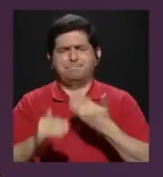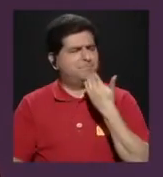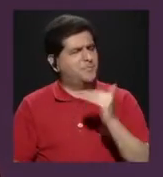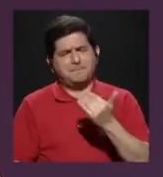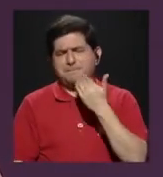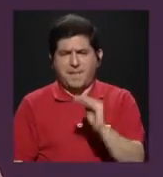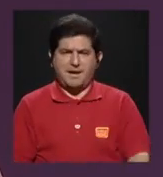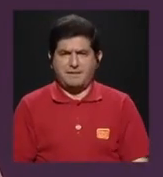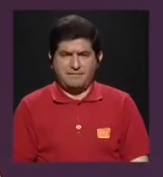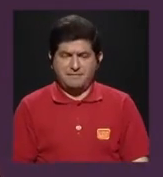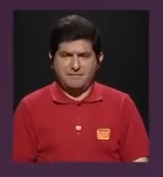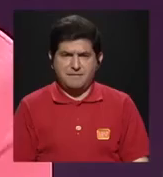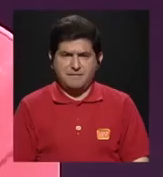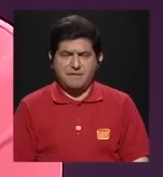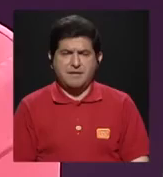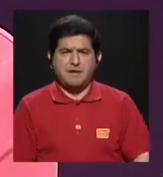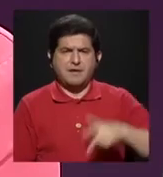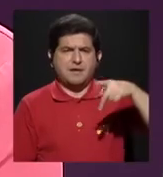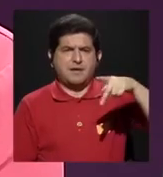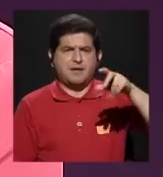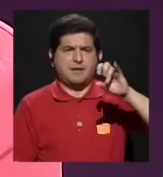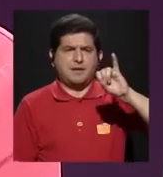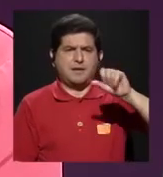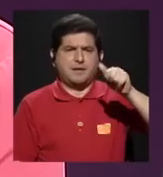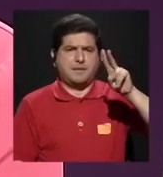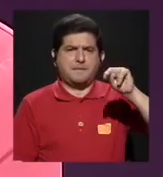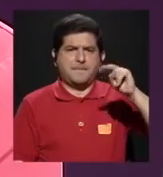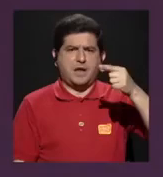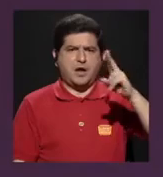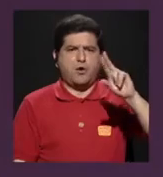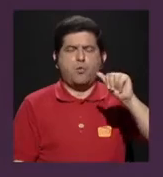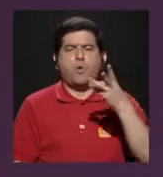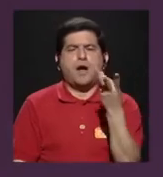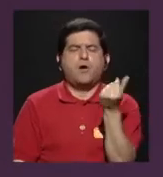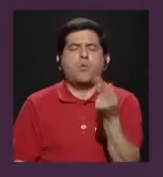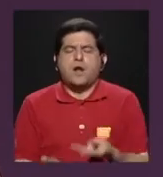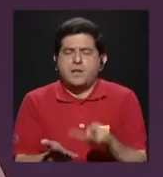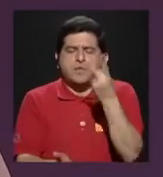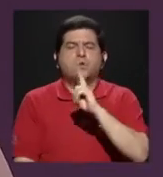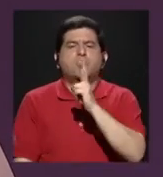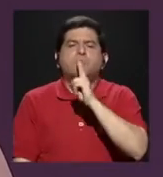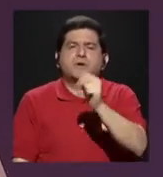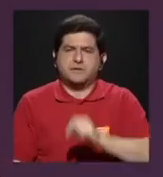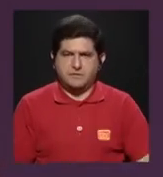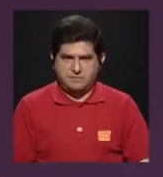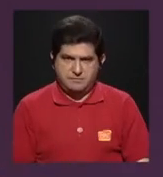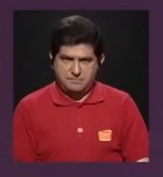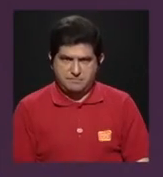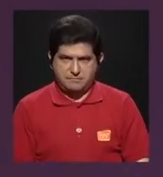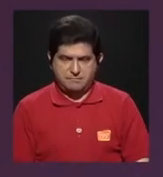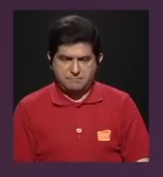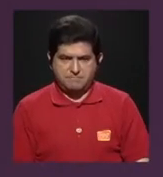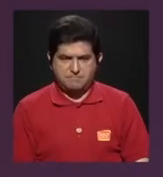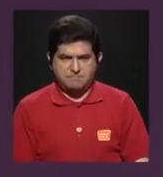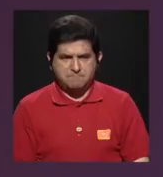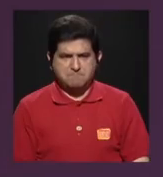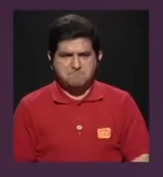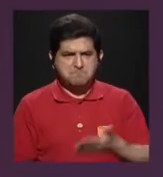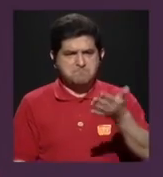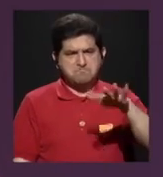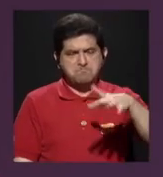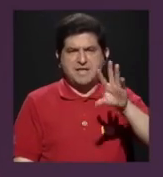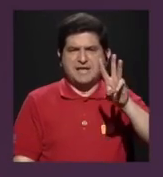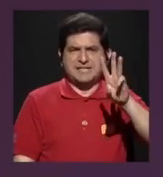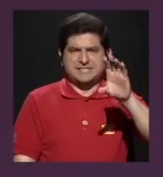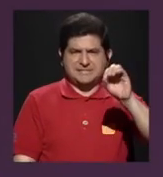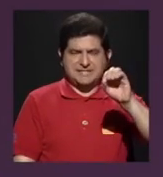Claro. ¿Cuánto costaría una piangua? Ah, el como 60 colones.